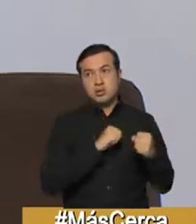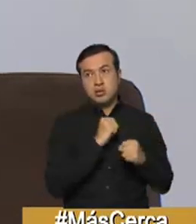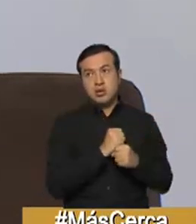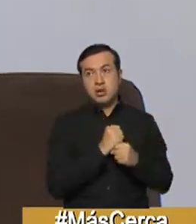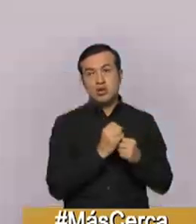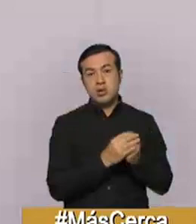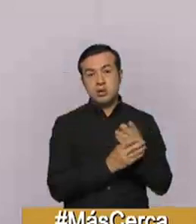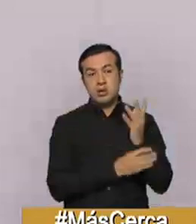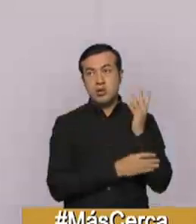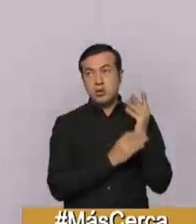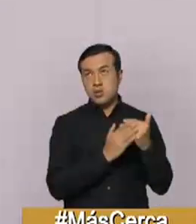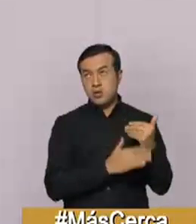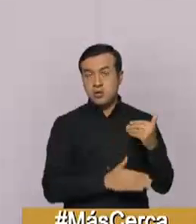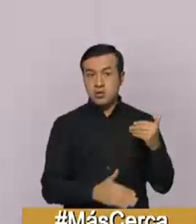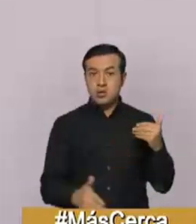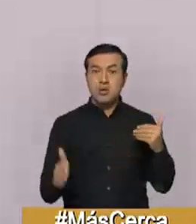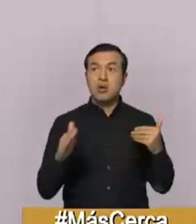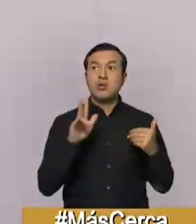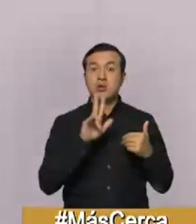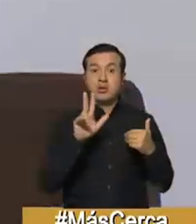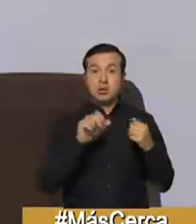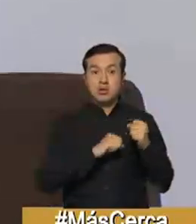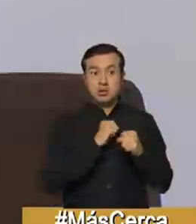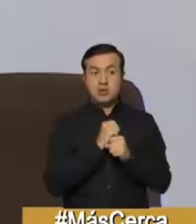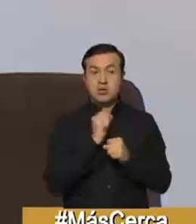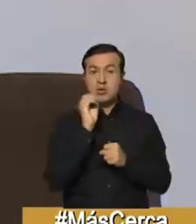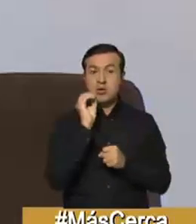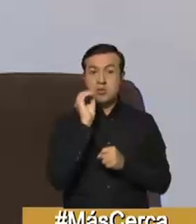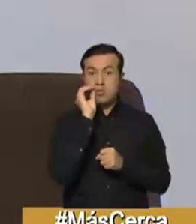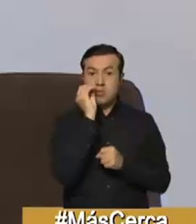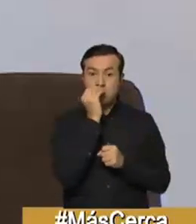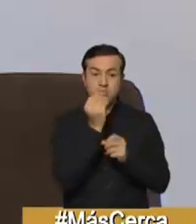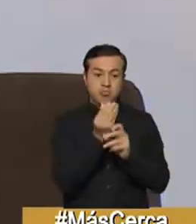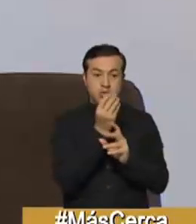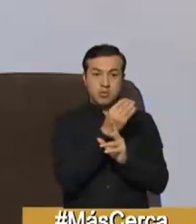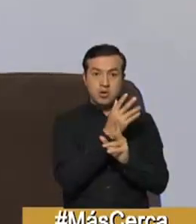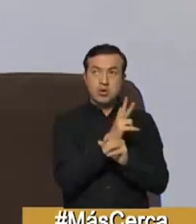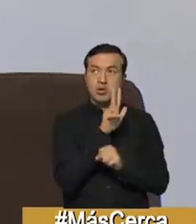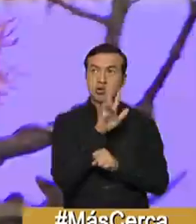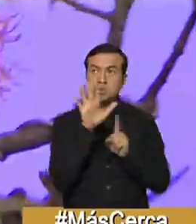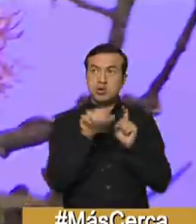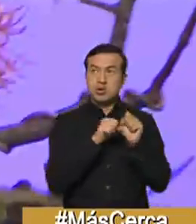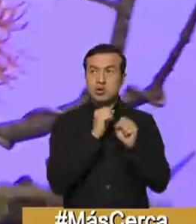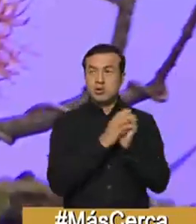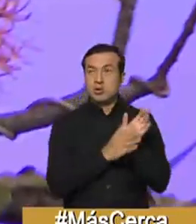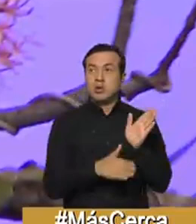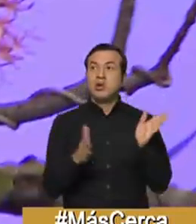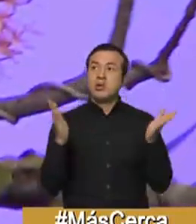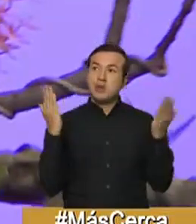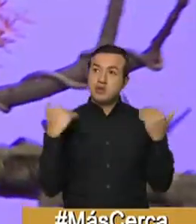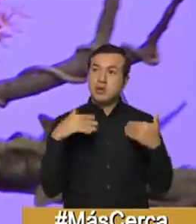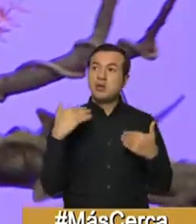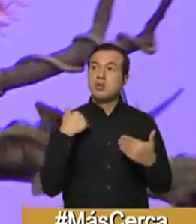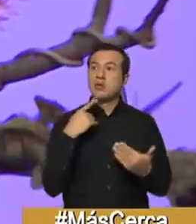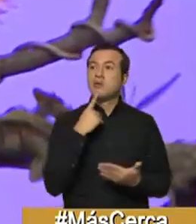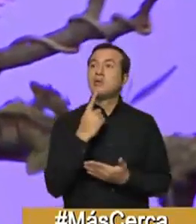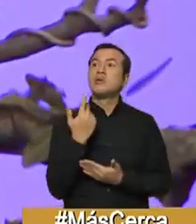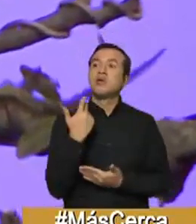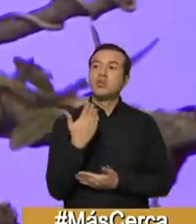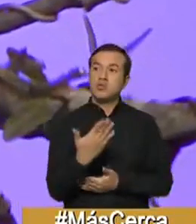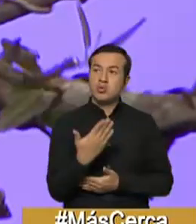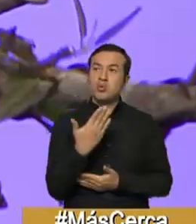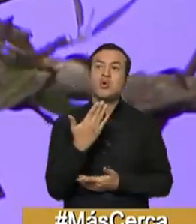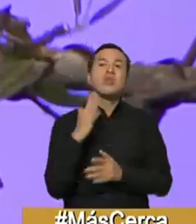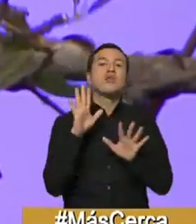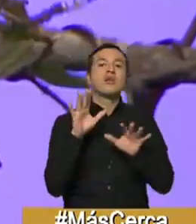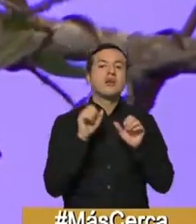años. ¿A los 33 años floreció? Sí, yo a este árbol le tengo 36 años, pero ya lo obtuve cuando él tenía unos